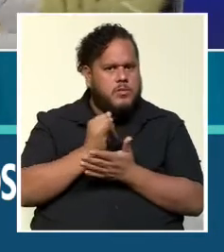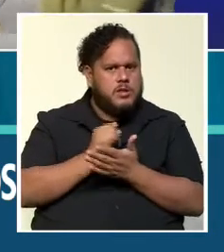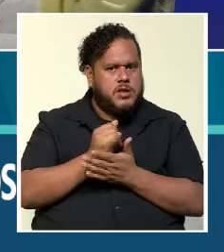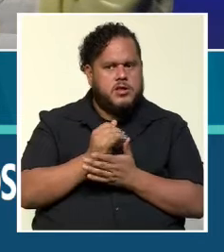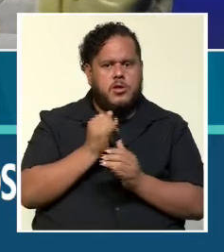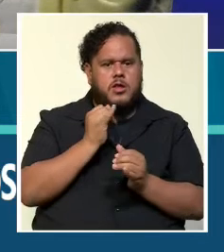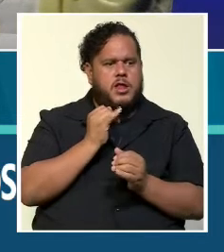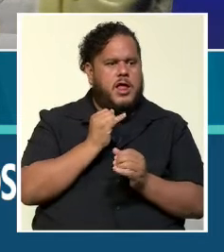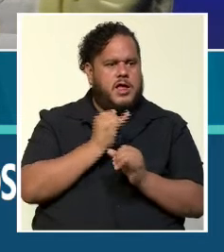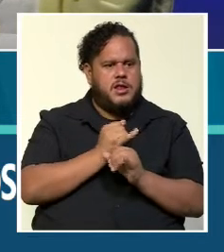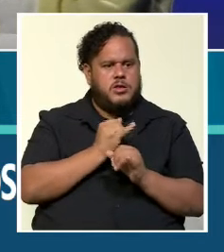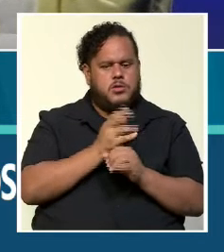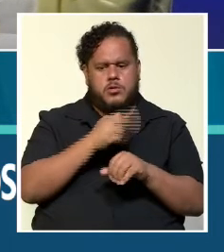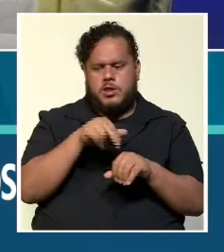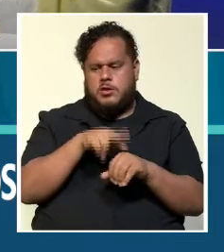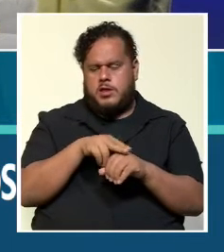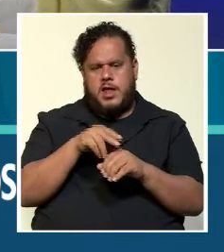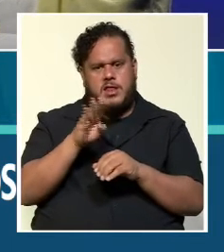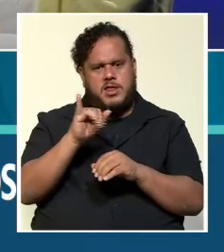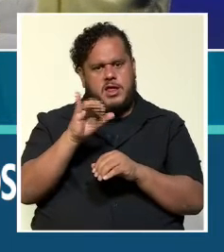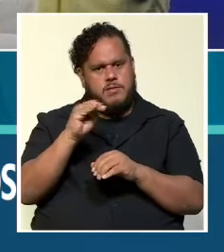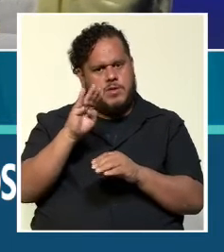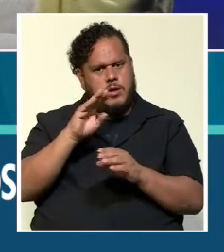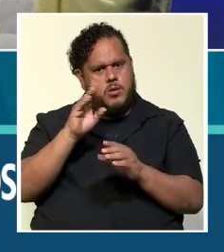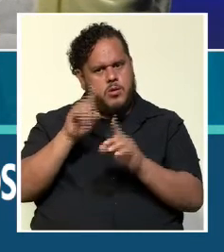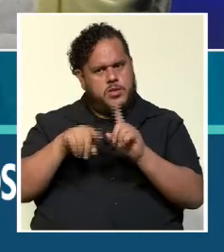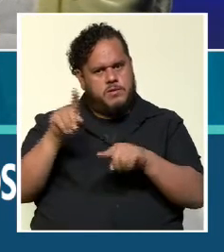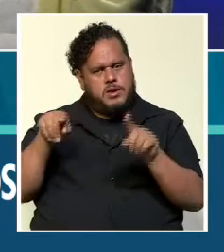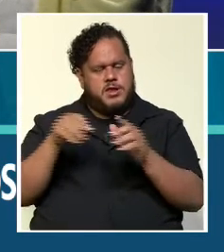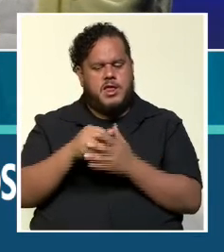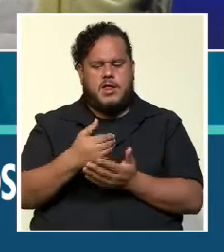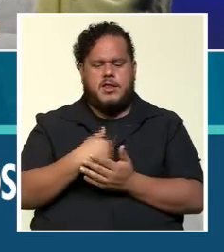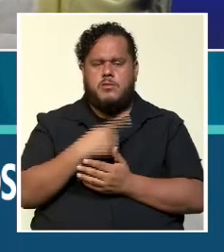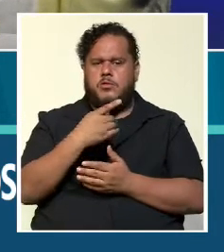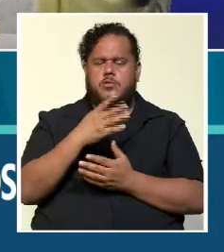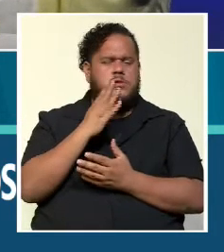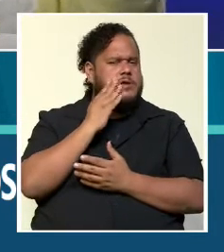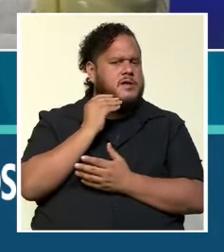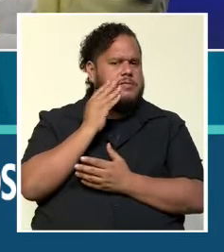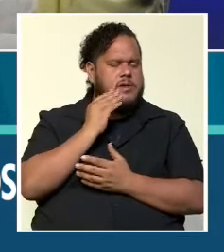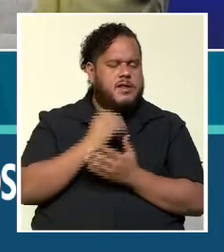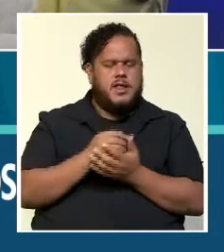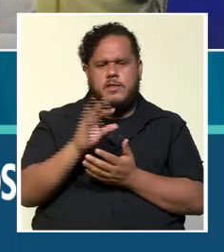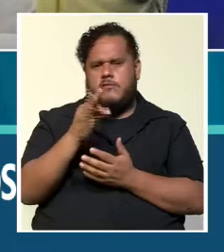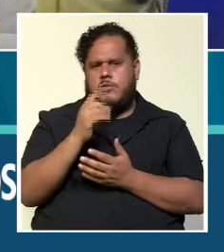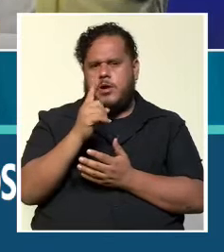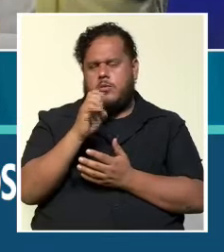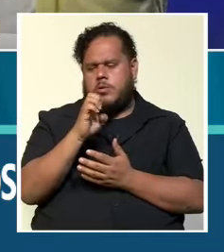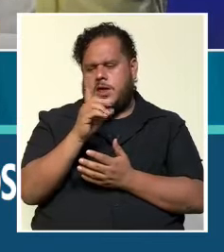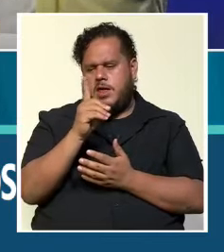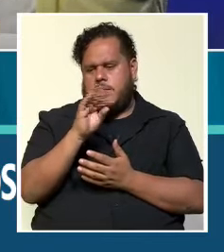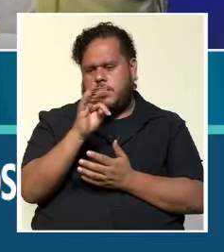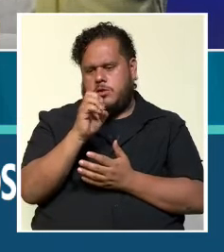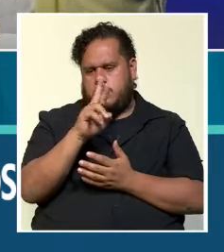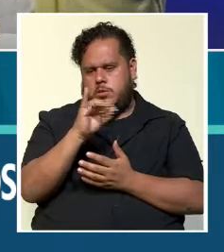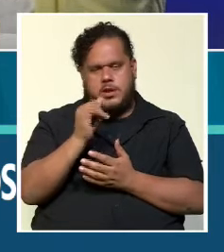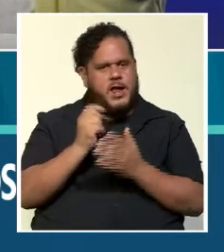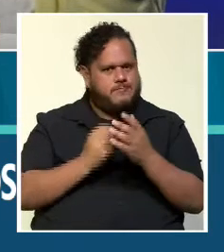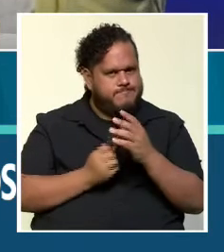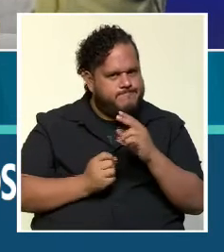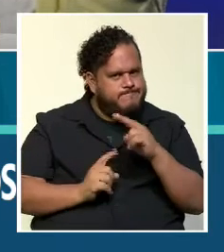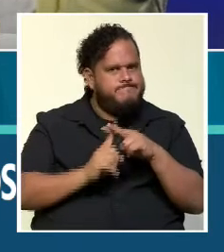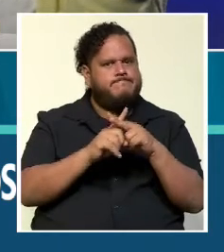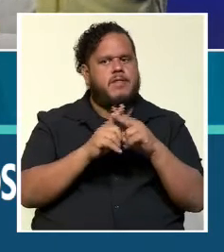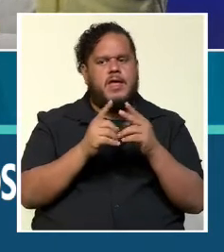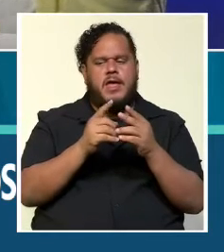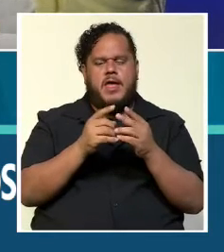Instituto Nacional de Biodiversidad, y habíamos tenido también una experiencia de formar una editorial emergente, independiente,